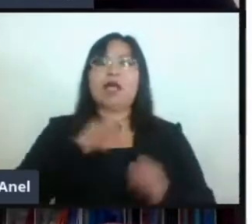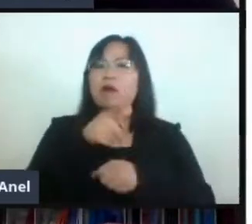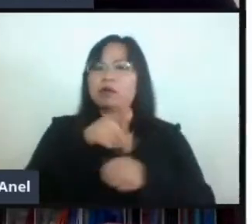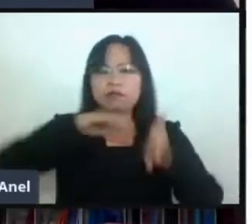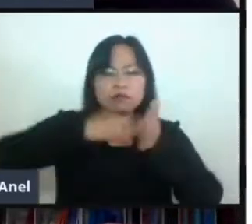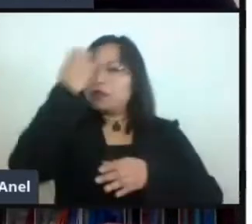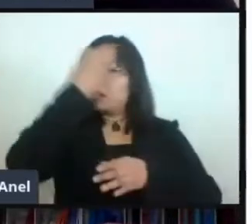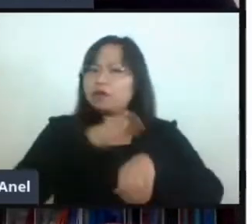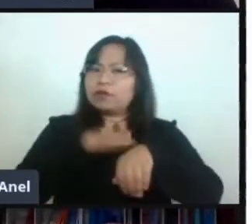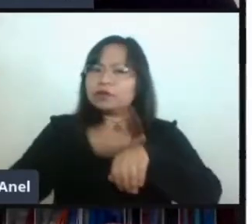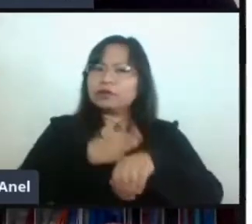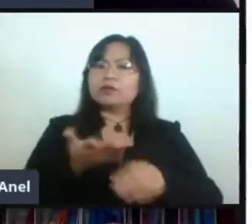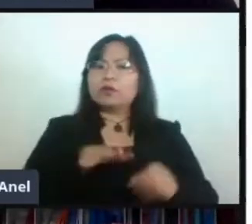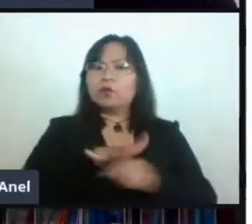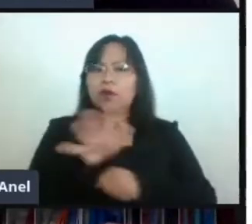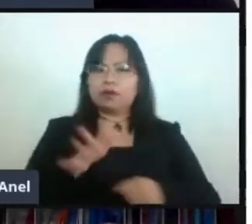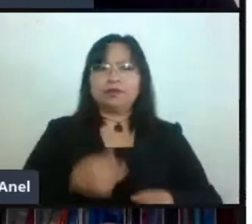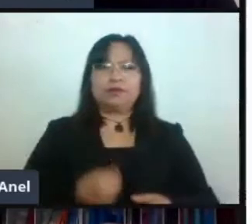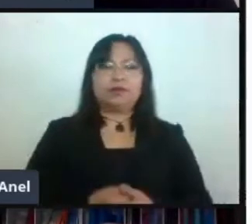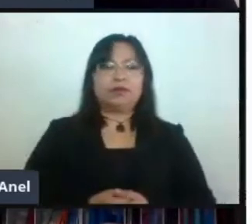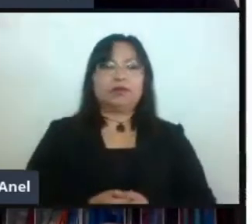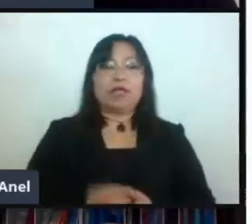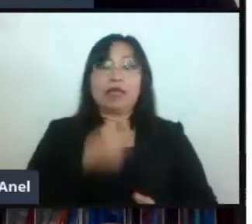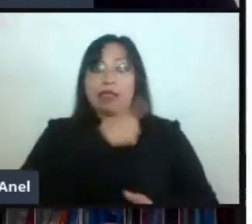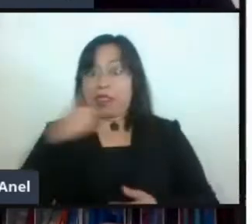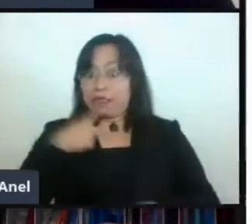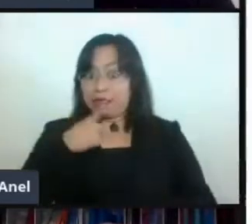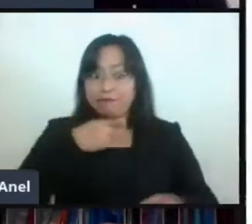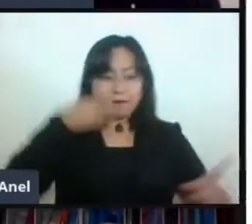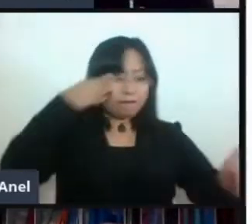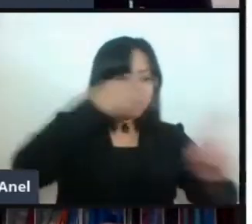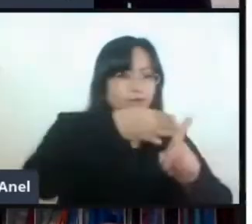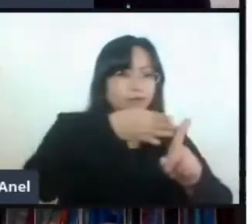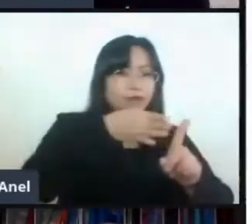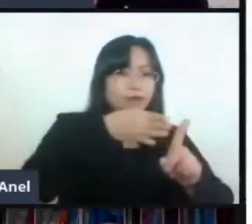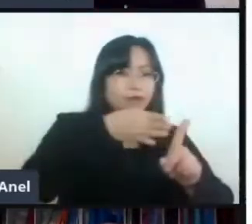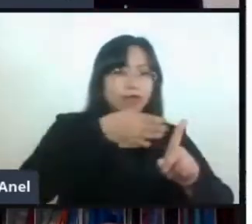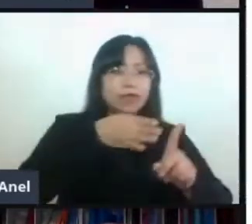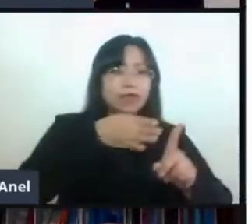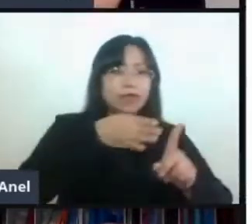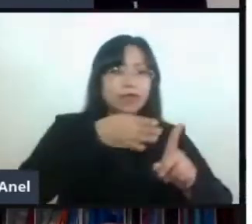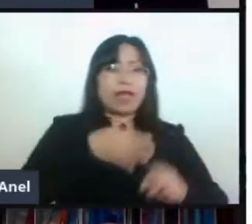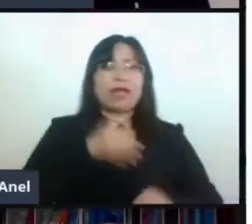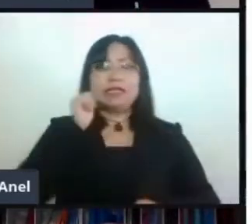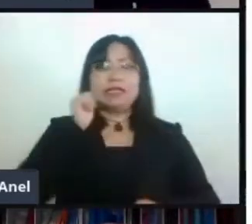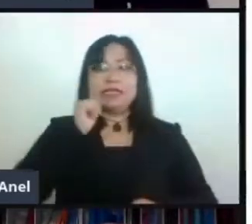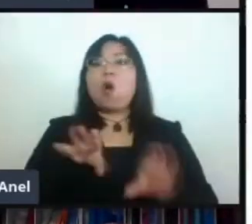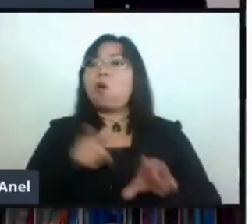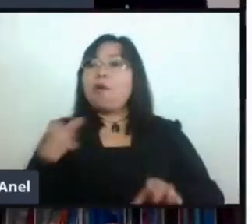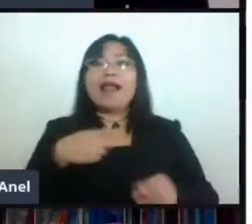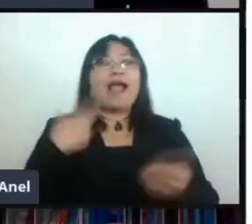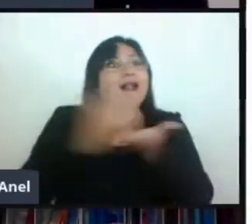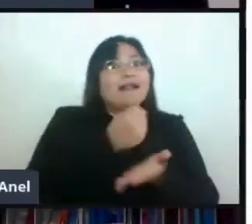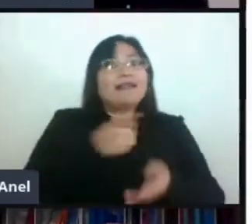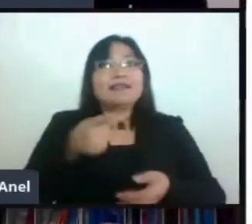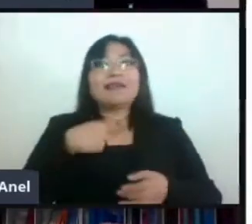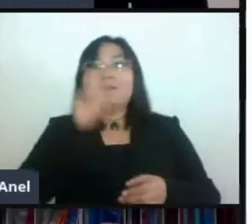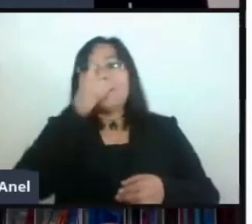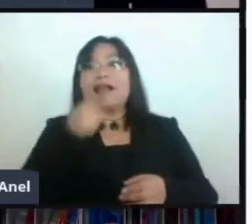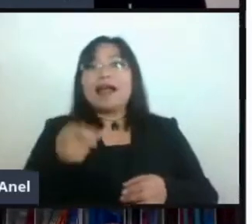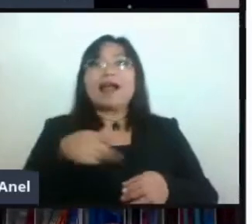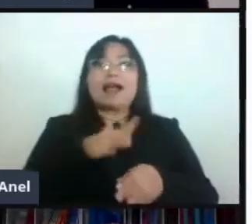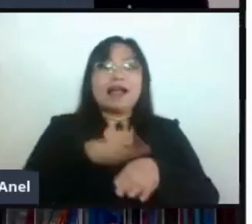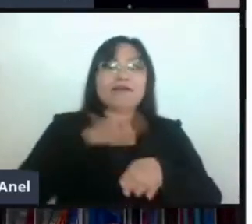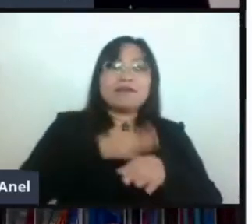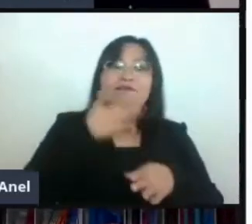deben centrarse en el logro de aprendizaje, ¿no? Que tenga sentido para el estudiante, que tenga